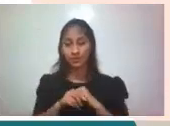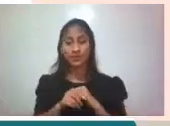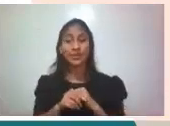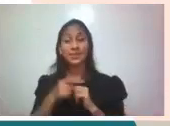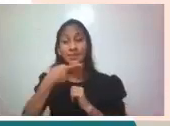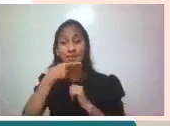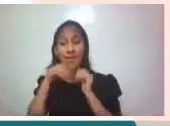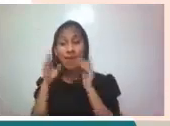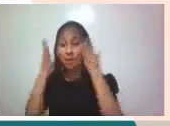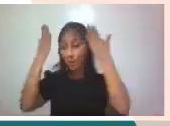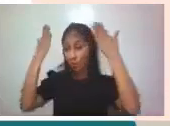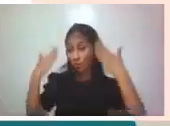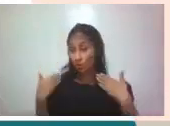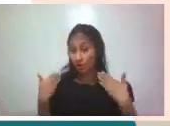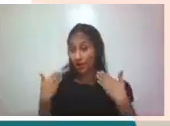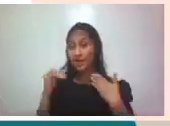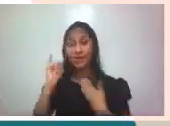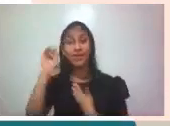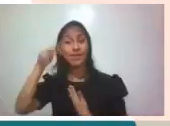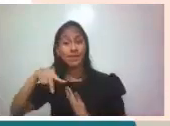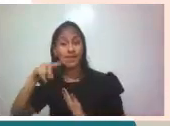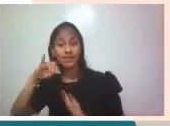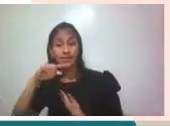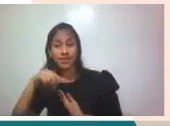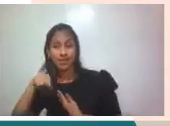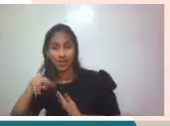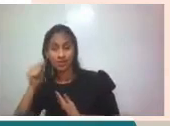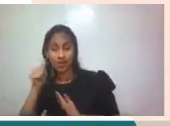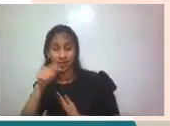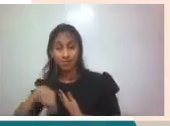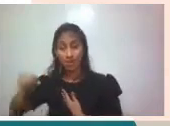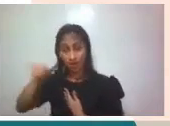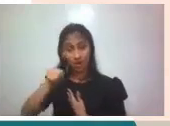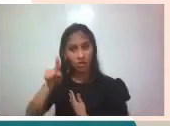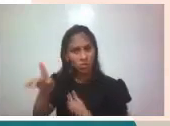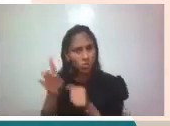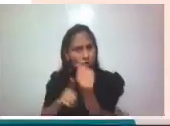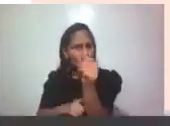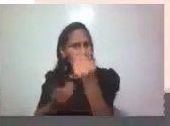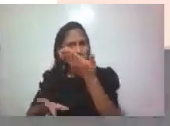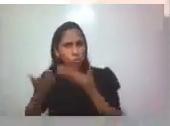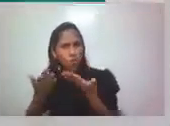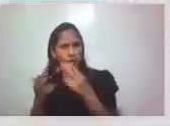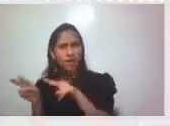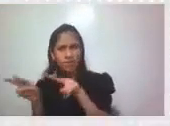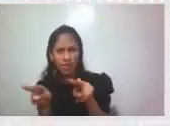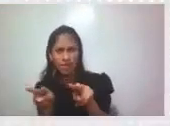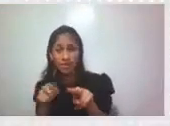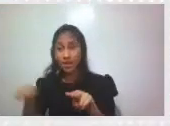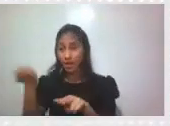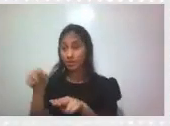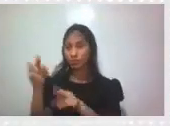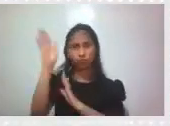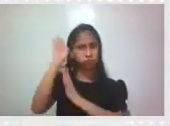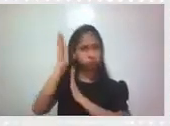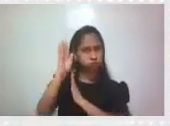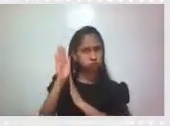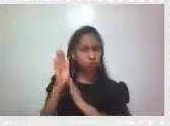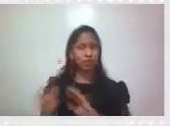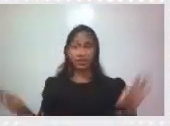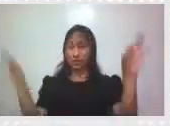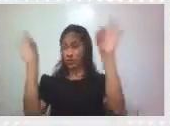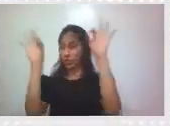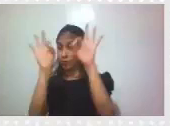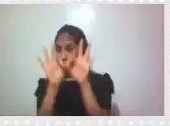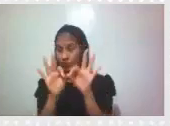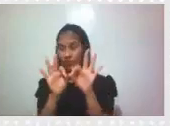mujer indígena originaria. Este tema es muy importante para el SENACE y también para